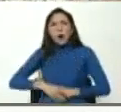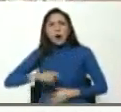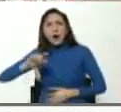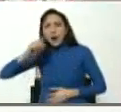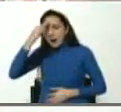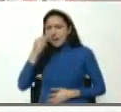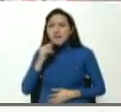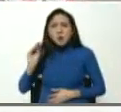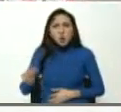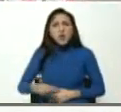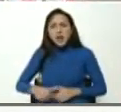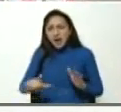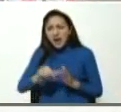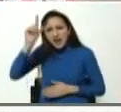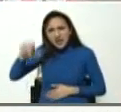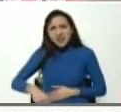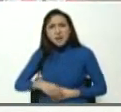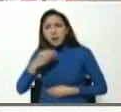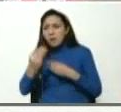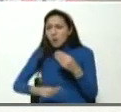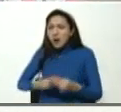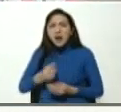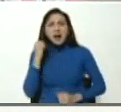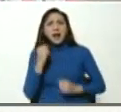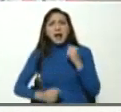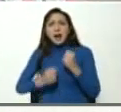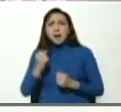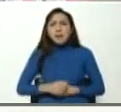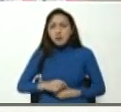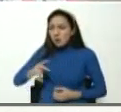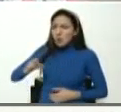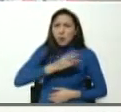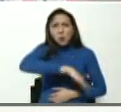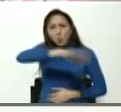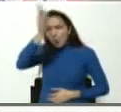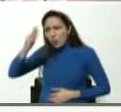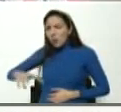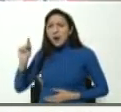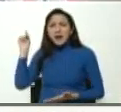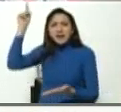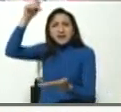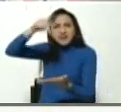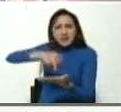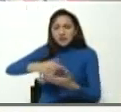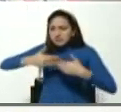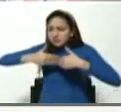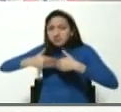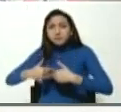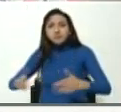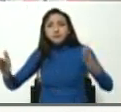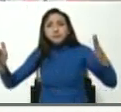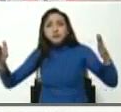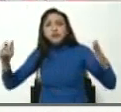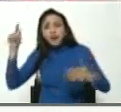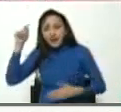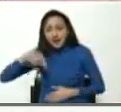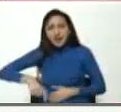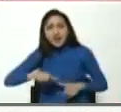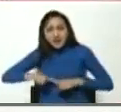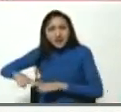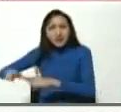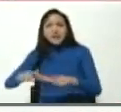habían caminado 30-40 kilómetros de montaña para llegar hasta las puertas de fuerte tiuna